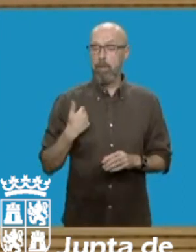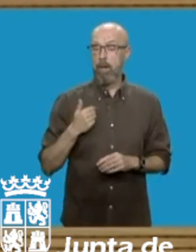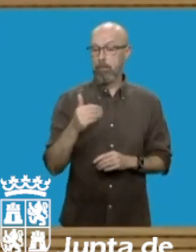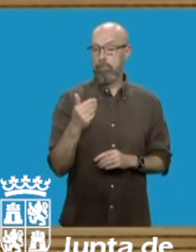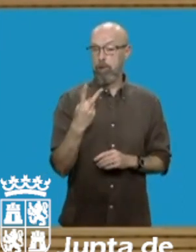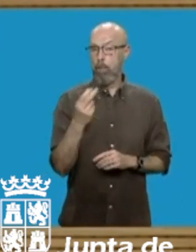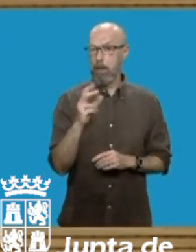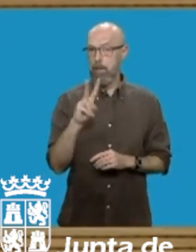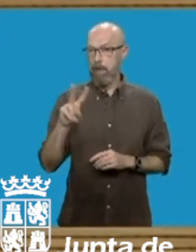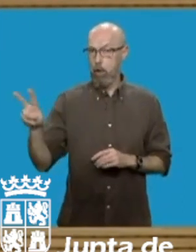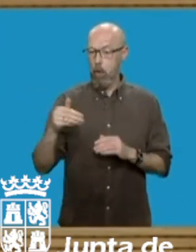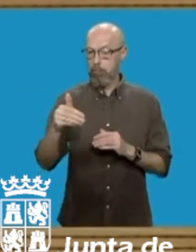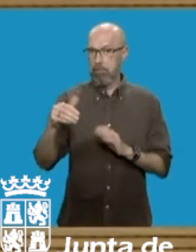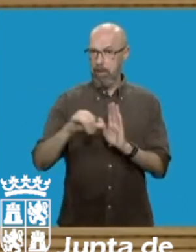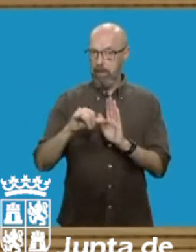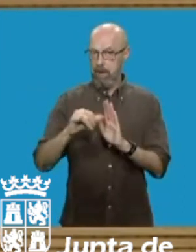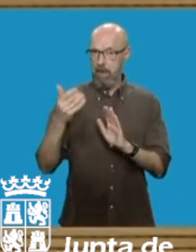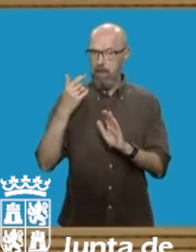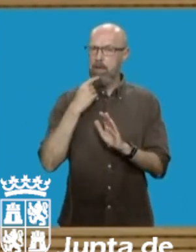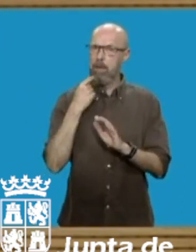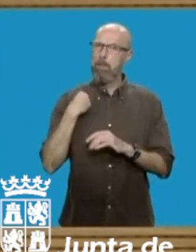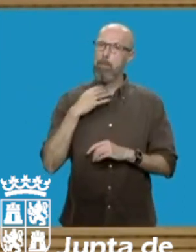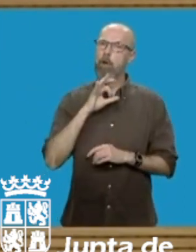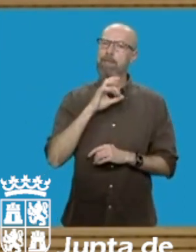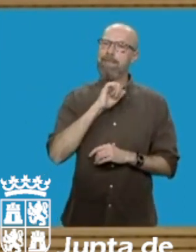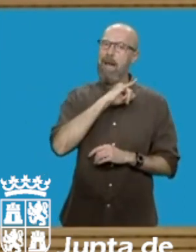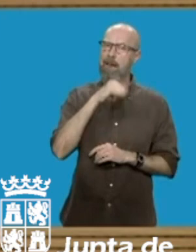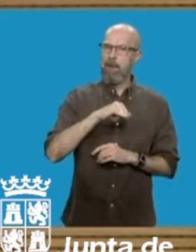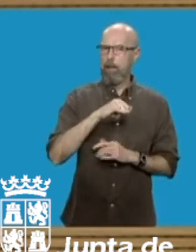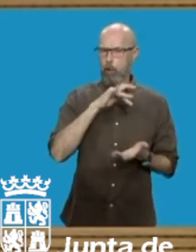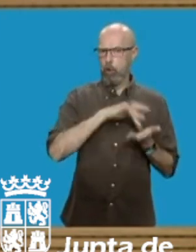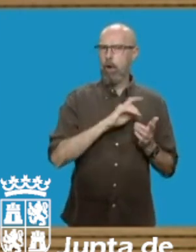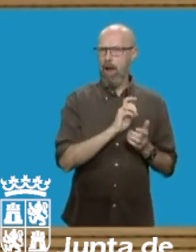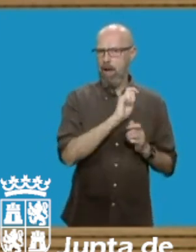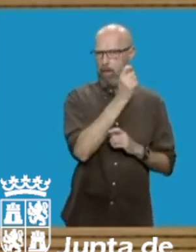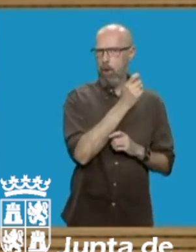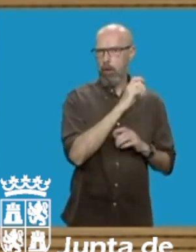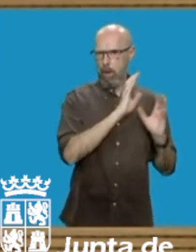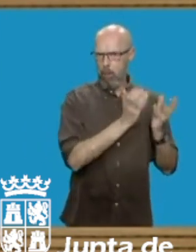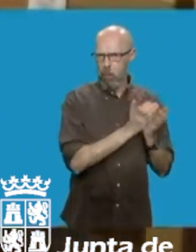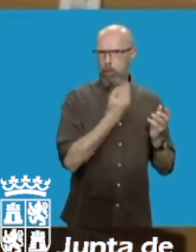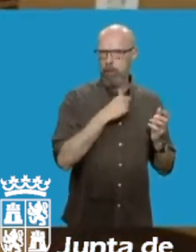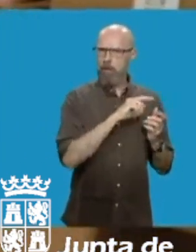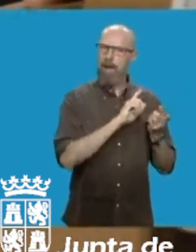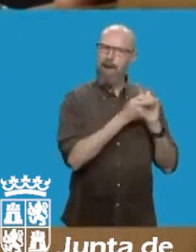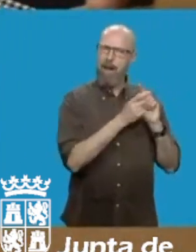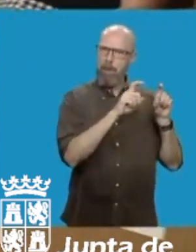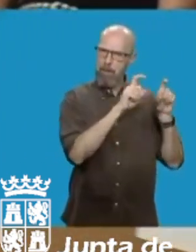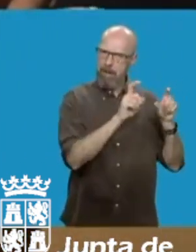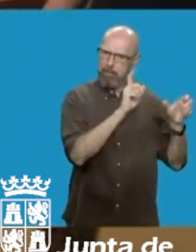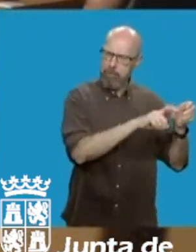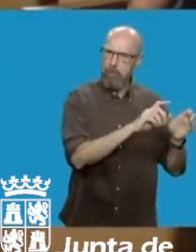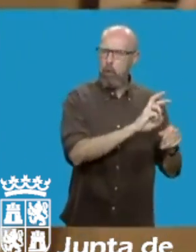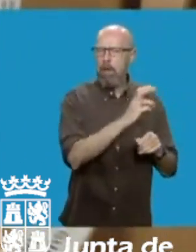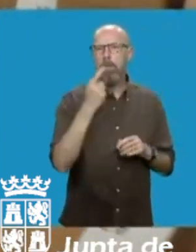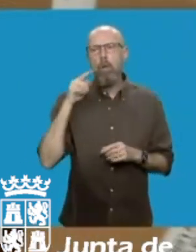pero ya vamos conociendo noticias. Hoy, sin ir más lejos, Carlos Sainz, que ha ganado varios Dakars y que ha sido doble campeón del mundo de rallies, cambia de escudería. En tu caso, ¿cuál